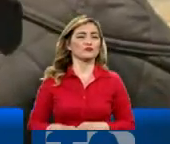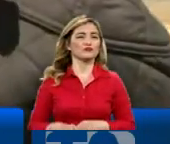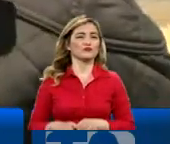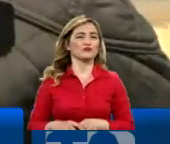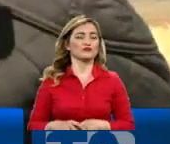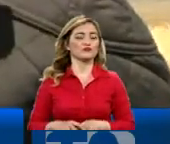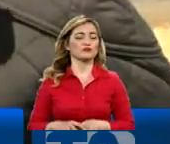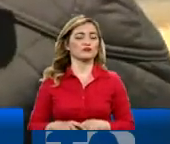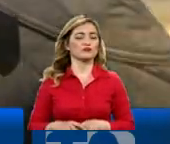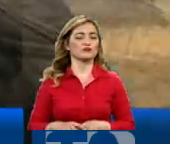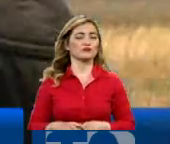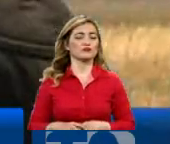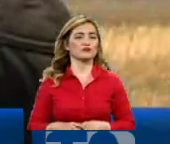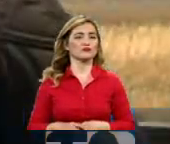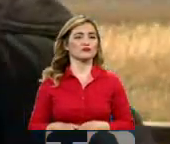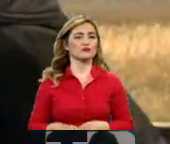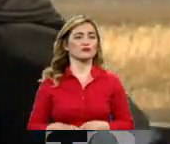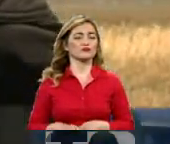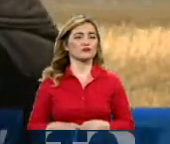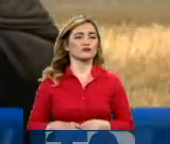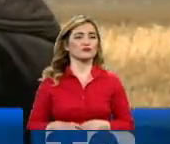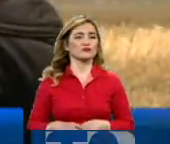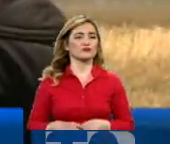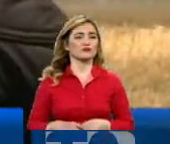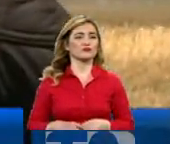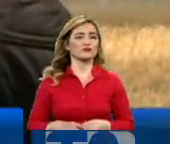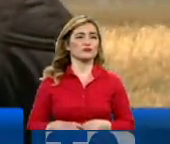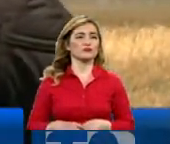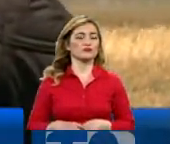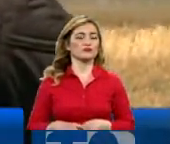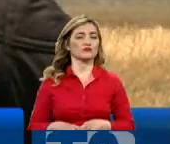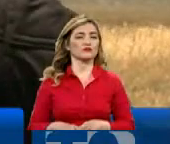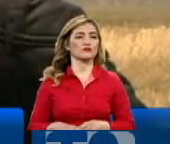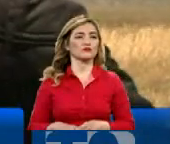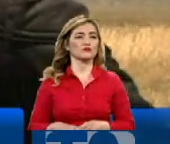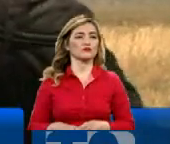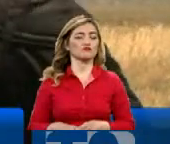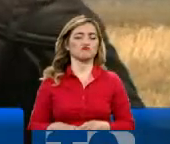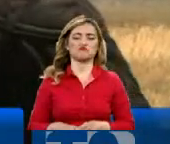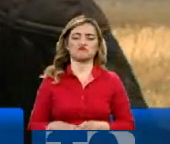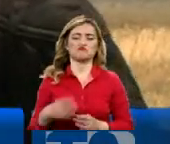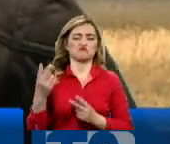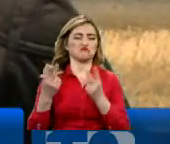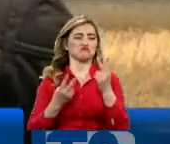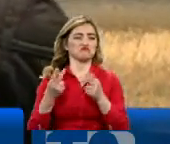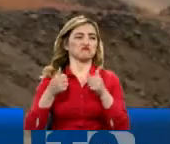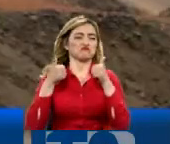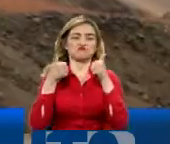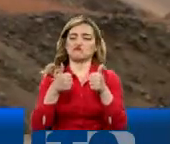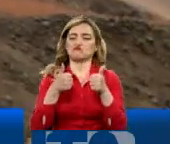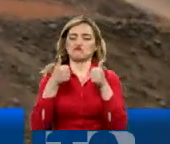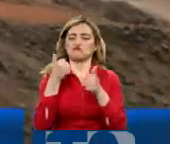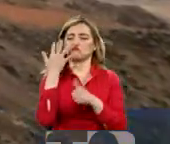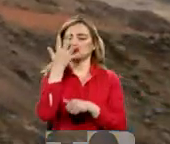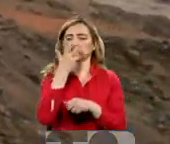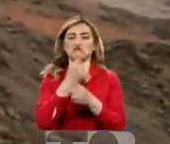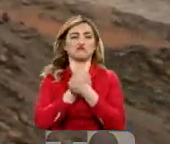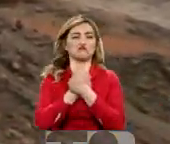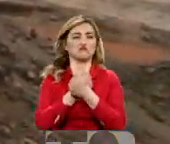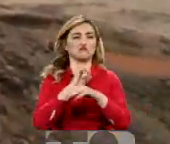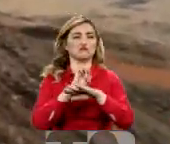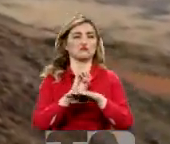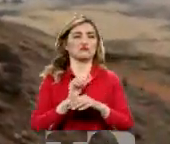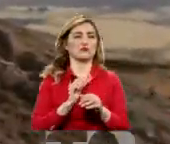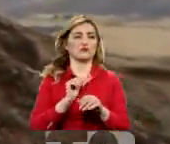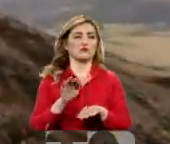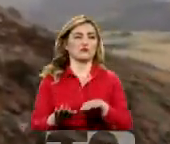sí sí estaba esperando a que reactiven una muy buena salida realmente pueden apreciar todo lo que tiene cuando luego de 45 minutos